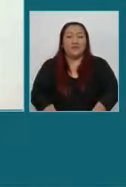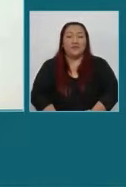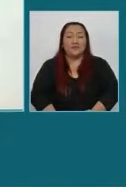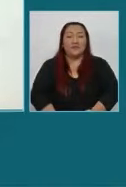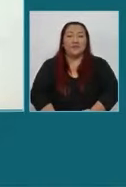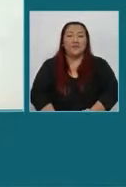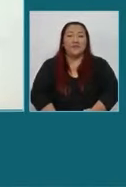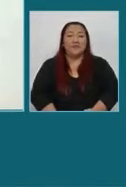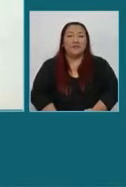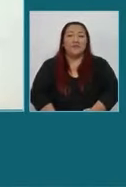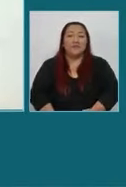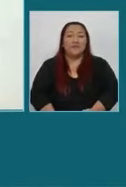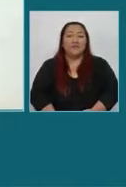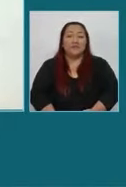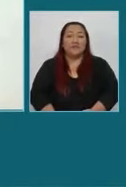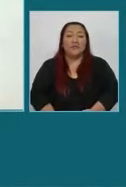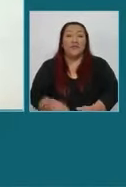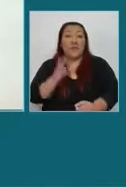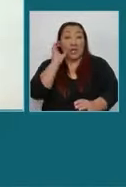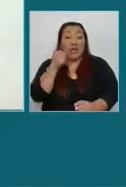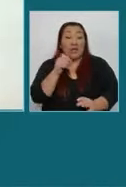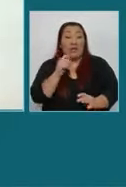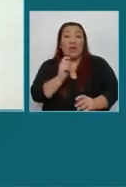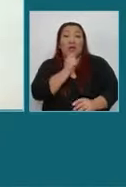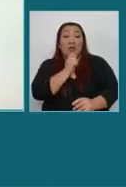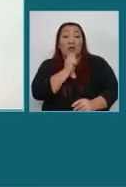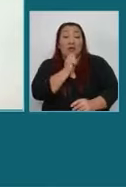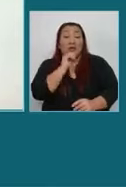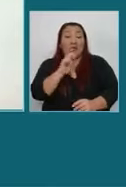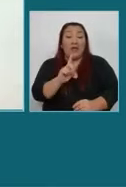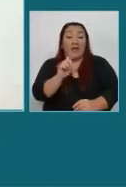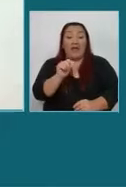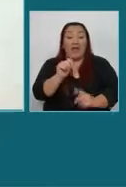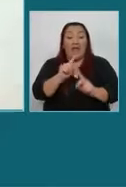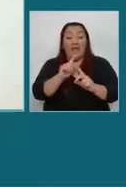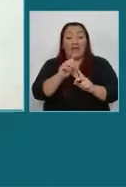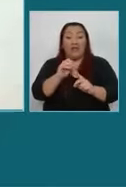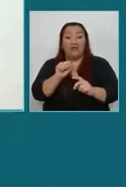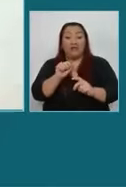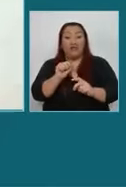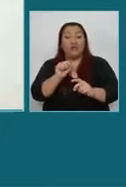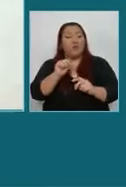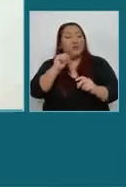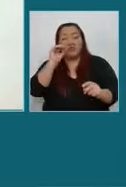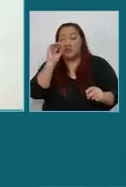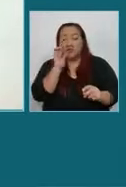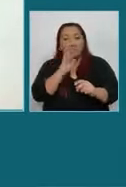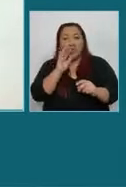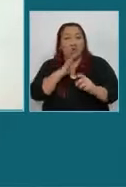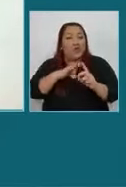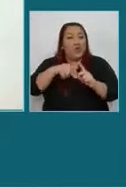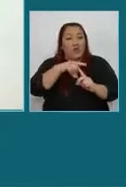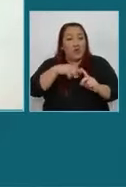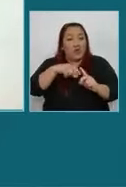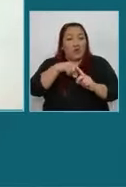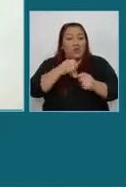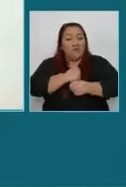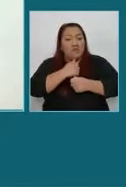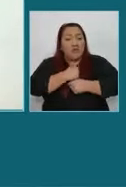Nosotros creemos que la privacidad de los datos debe ser un derecho universal y queremos luchar para que eso así sea.